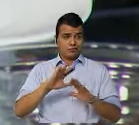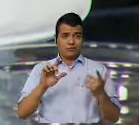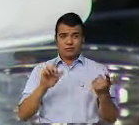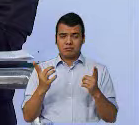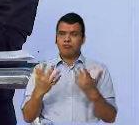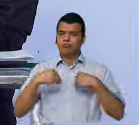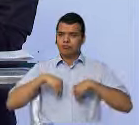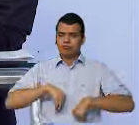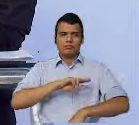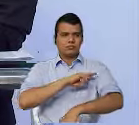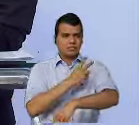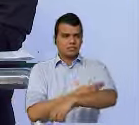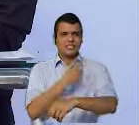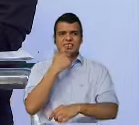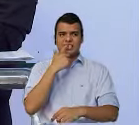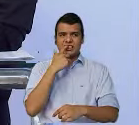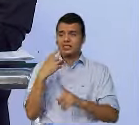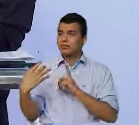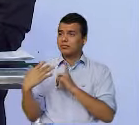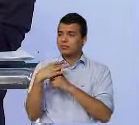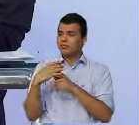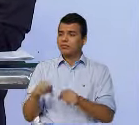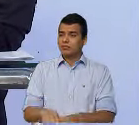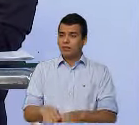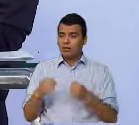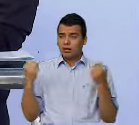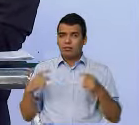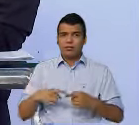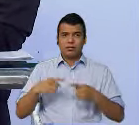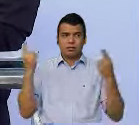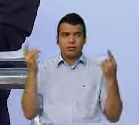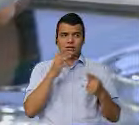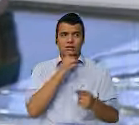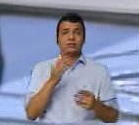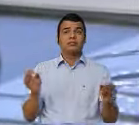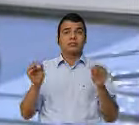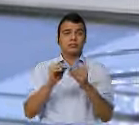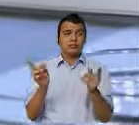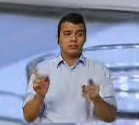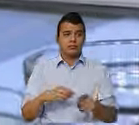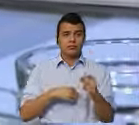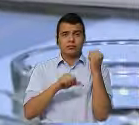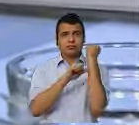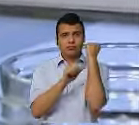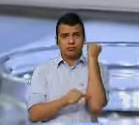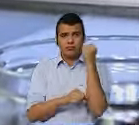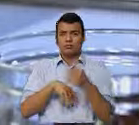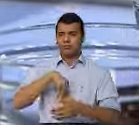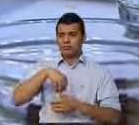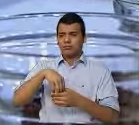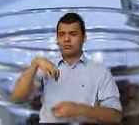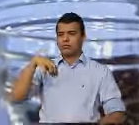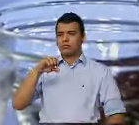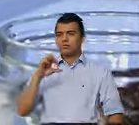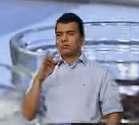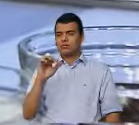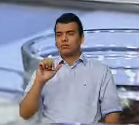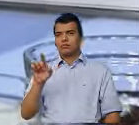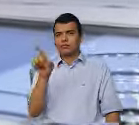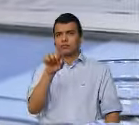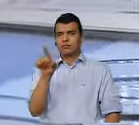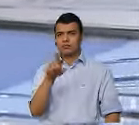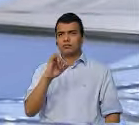vitaminas, minerales. No hace daño. No hace daño. Y lo más importante es que el plátano les aporta potasio, porque la